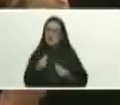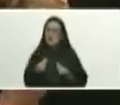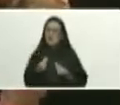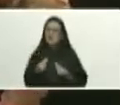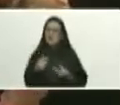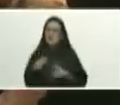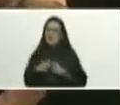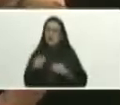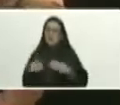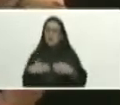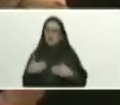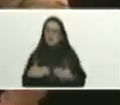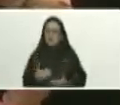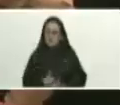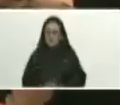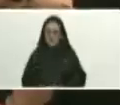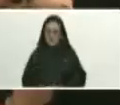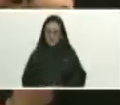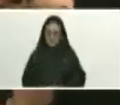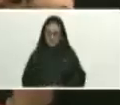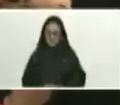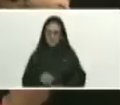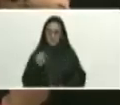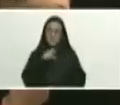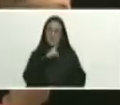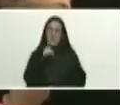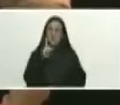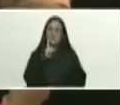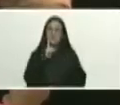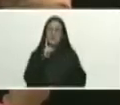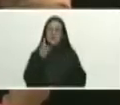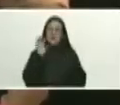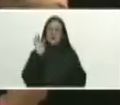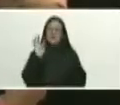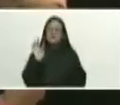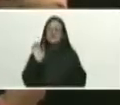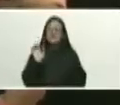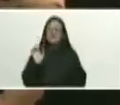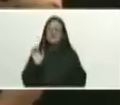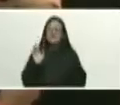todo este proceso? Bueno, mi nombre es Ferwinson Río.